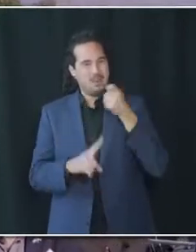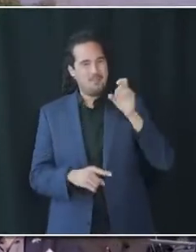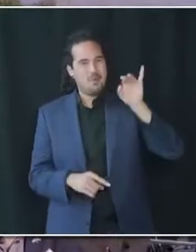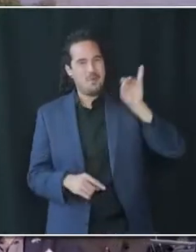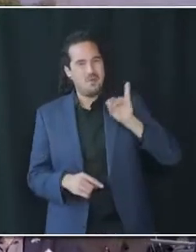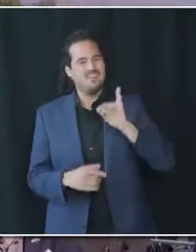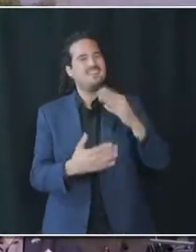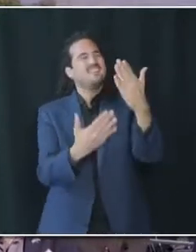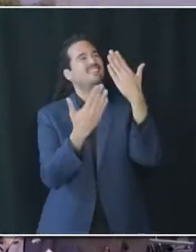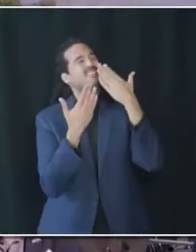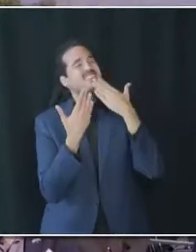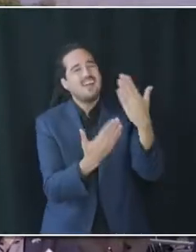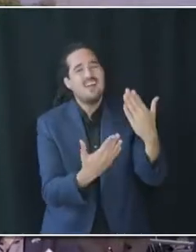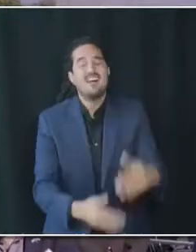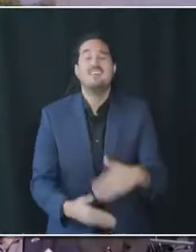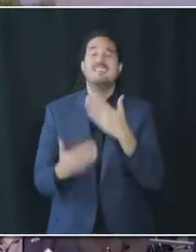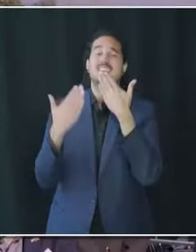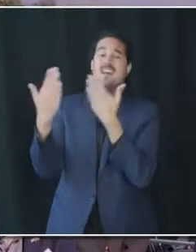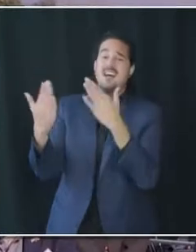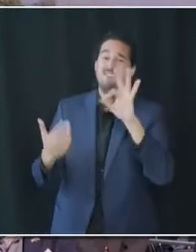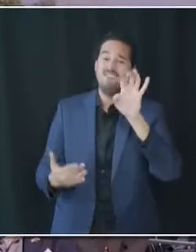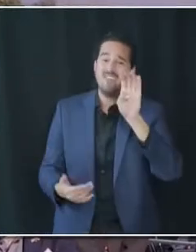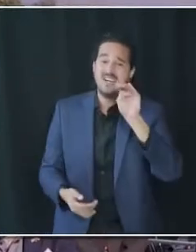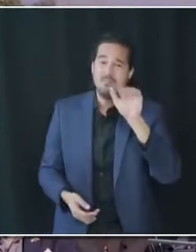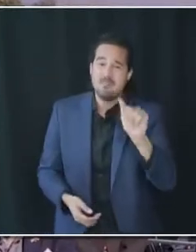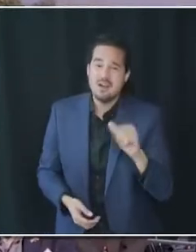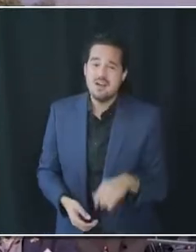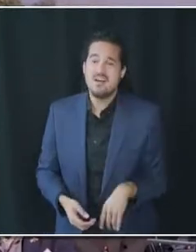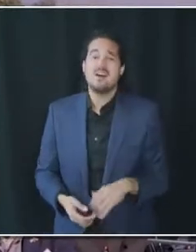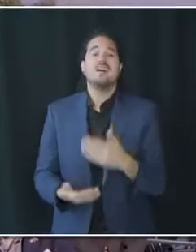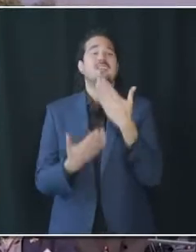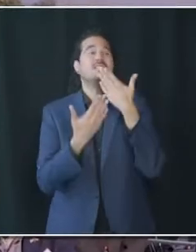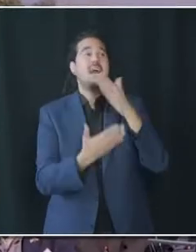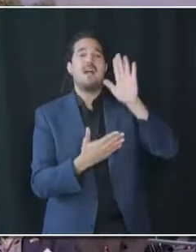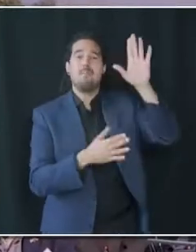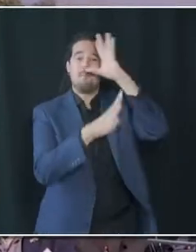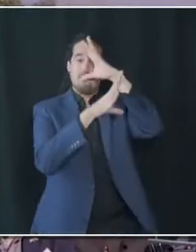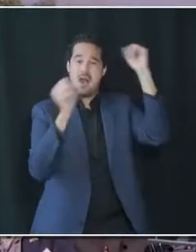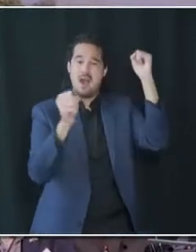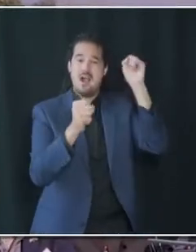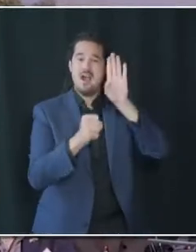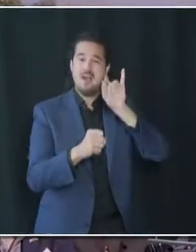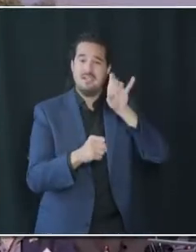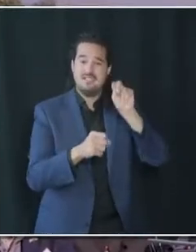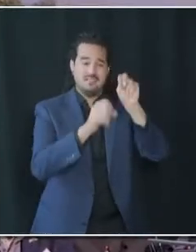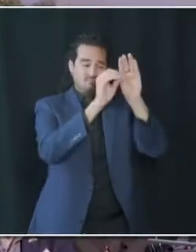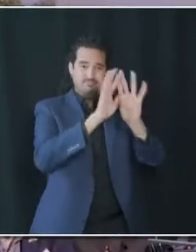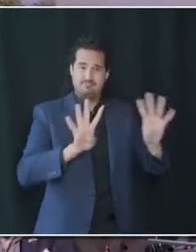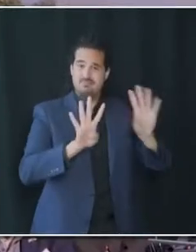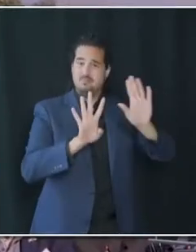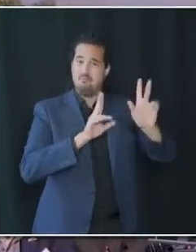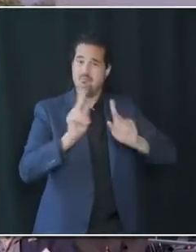presidencia de bain por esta oportunidad también quiero dar las gracias enorme a nuestro gobernador de avenue